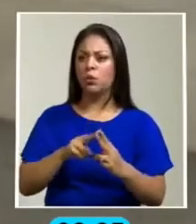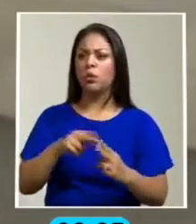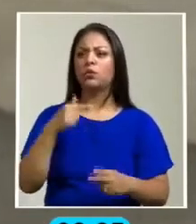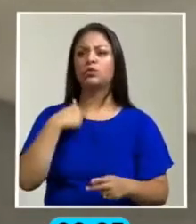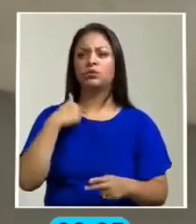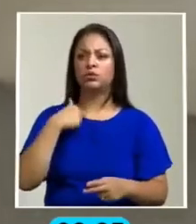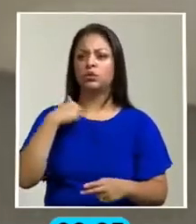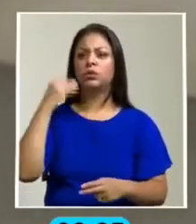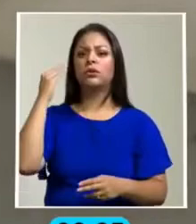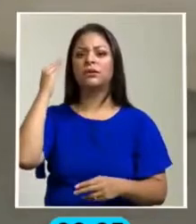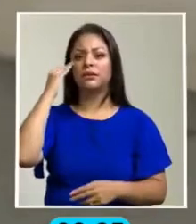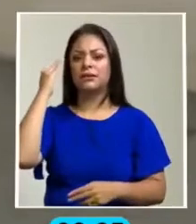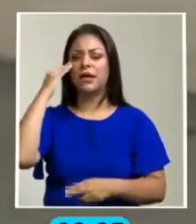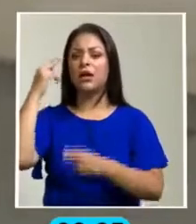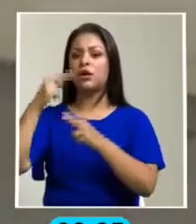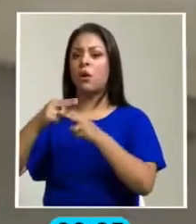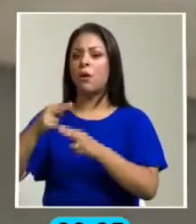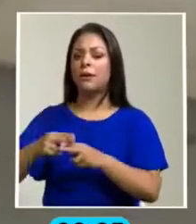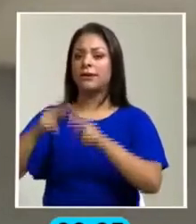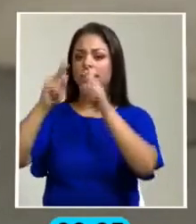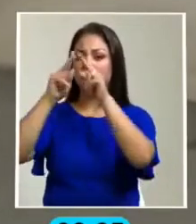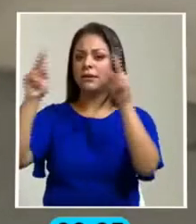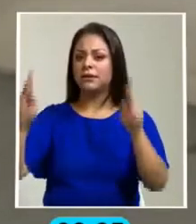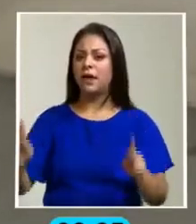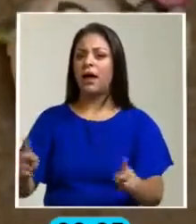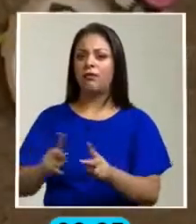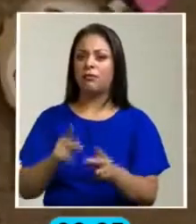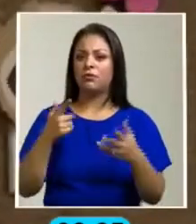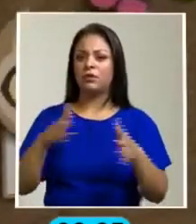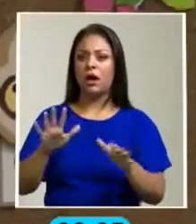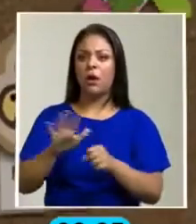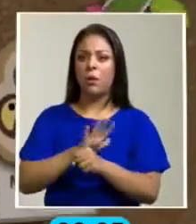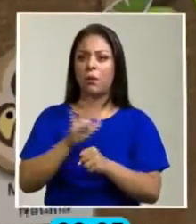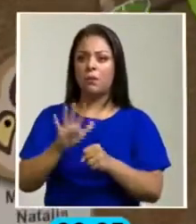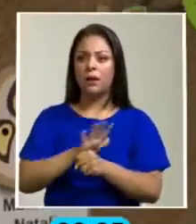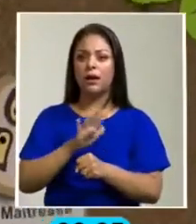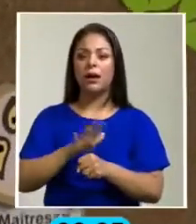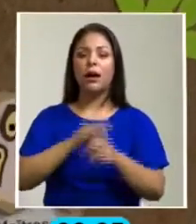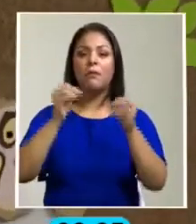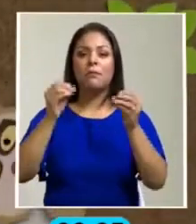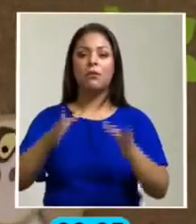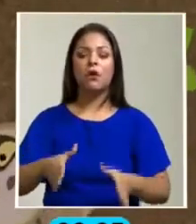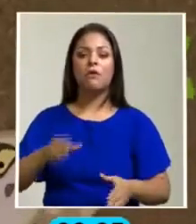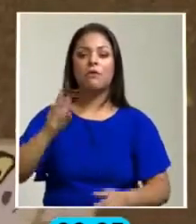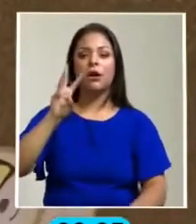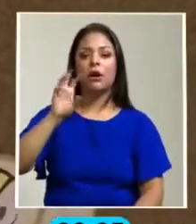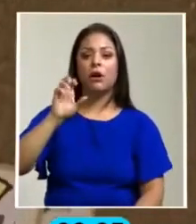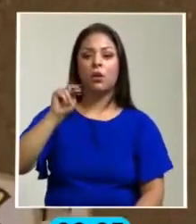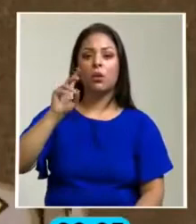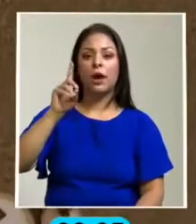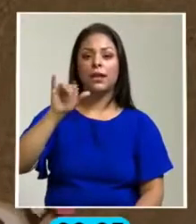pizarra. Pero ya estamos completos. Vamos a ver. Niña Wendy no está.